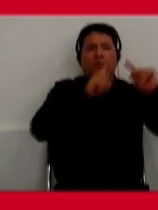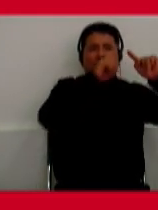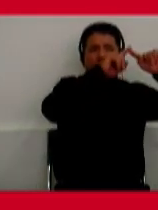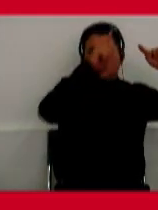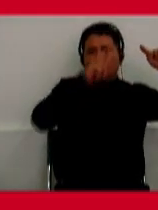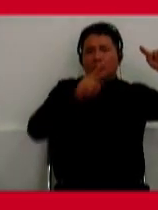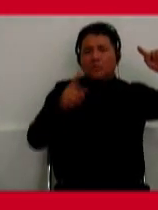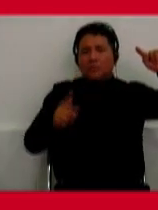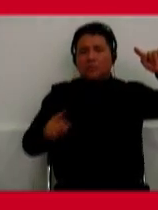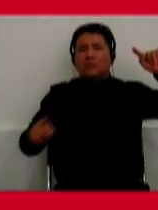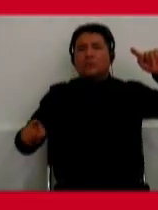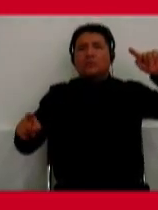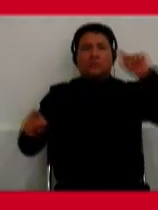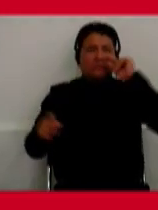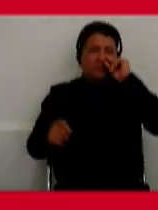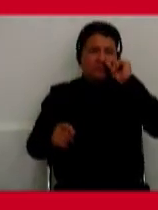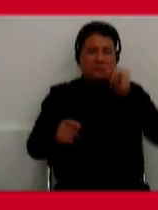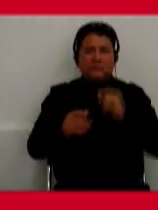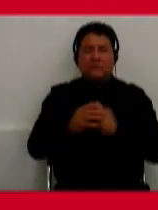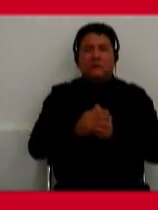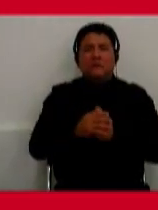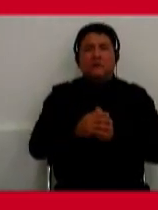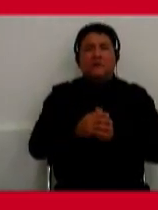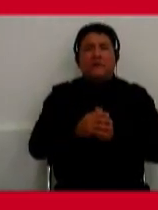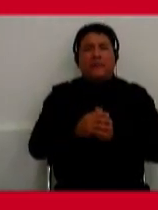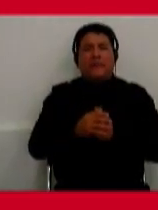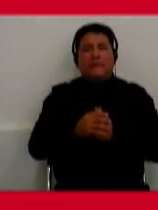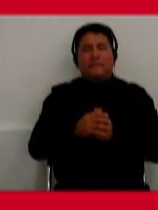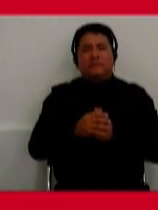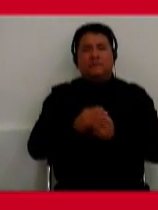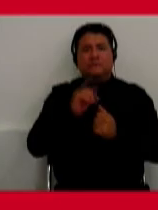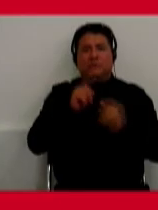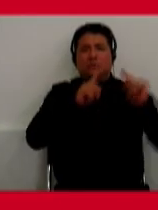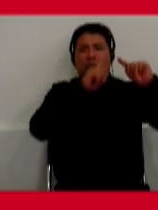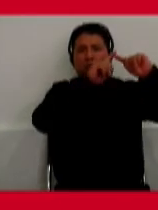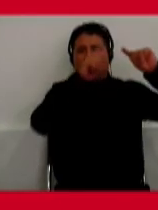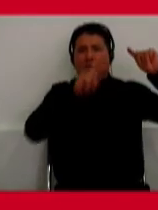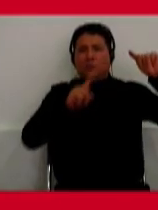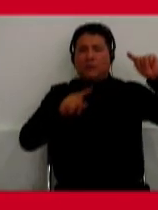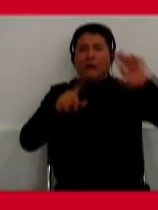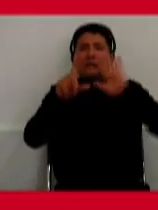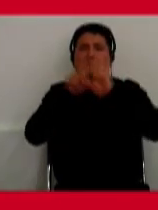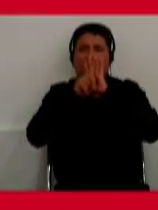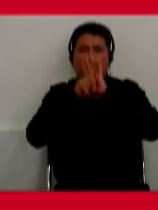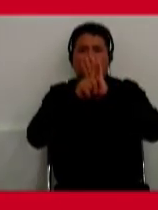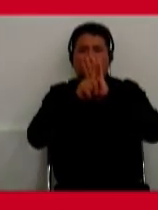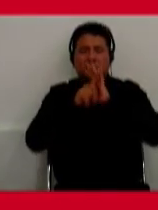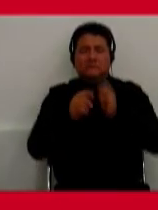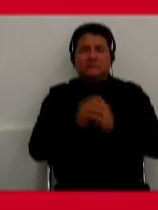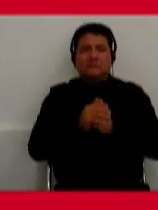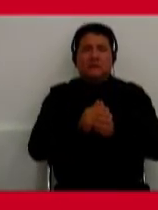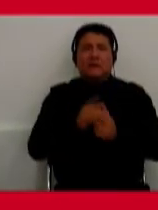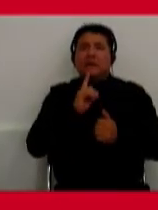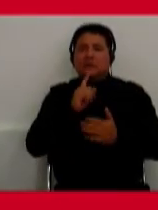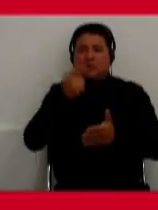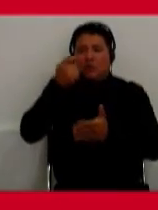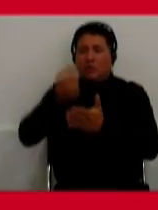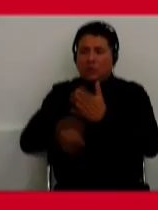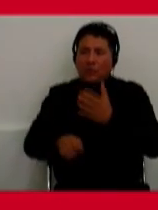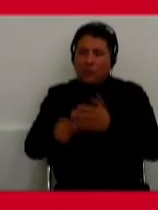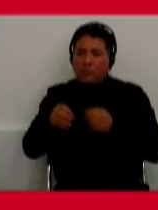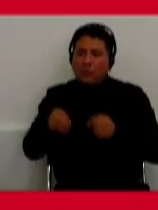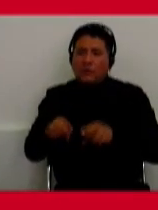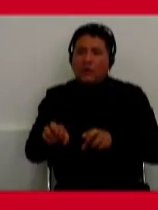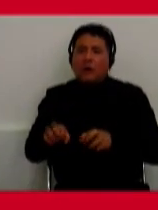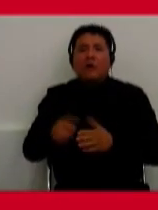restricciones ya previamente pactadas, como ya es curva ley, costo de oportunidad, costo hundido y obviamente la